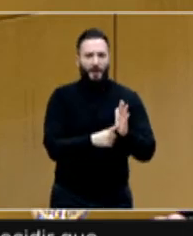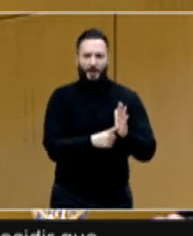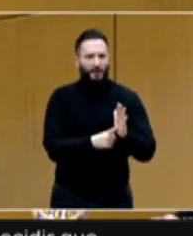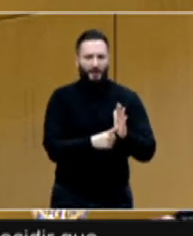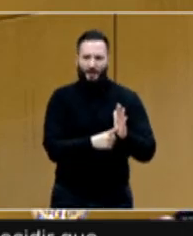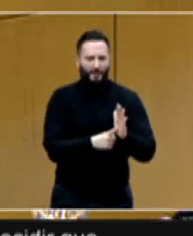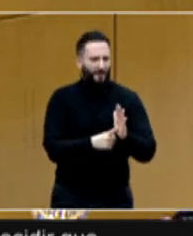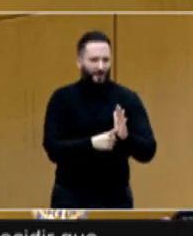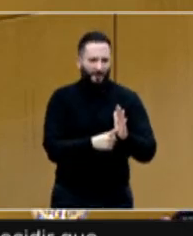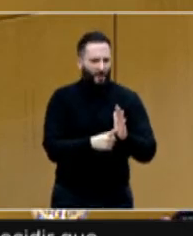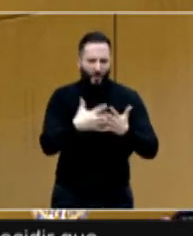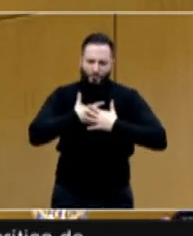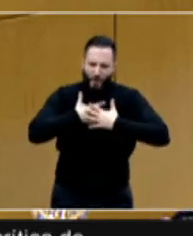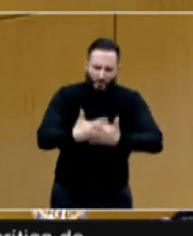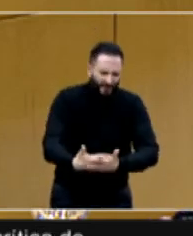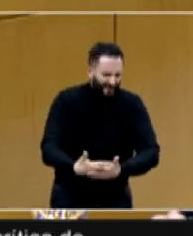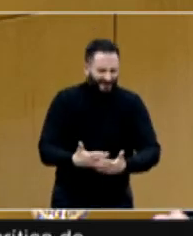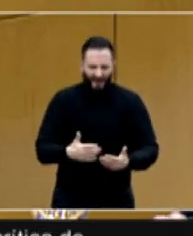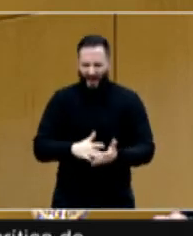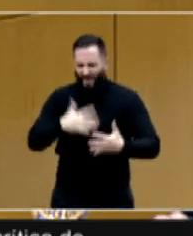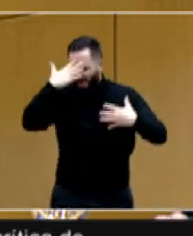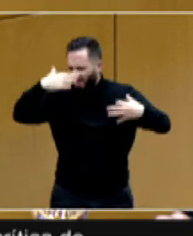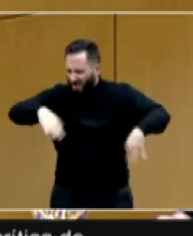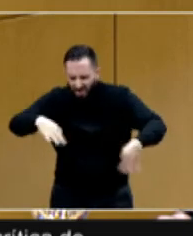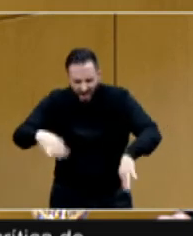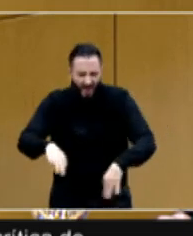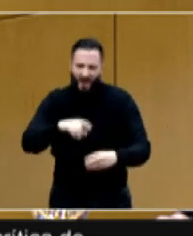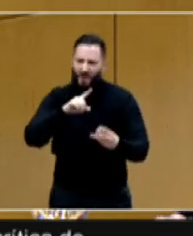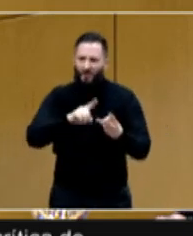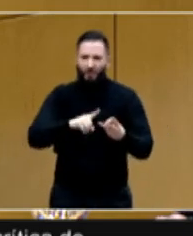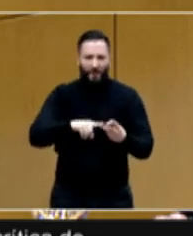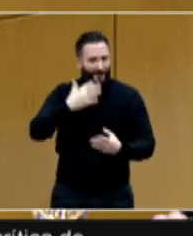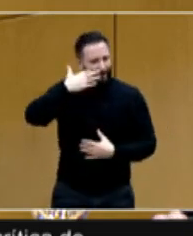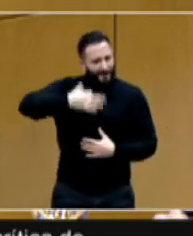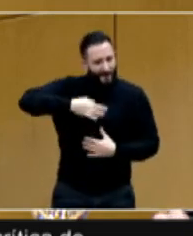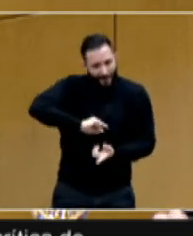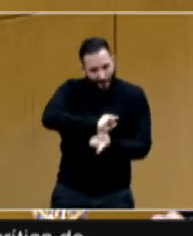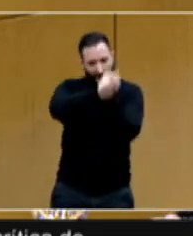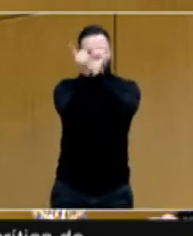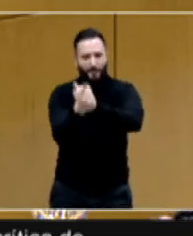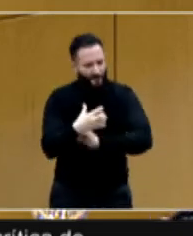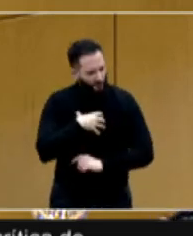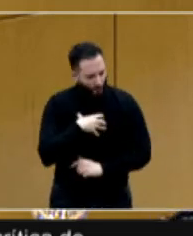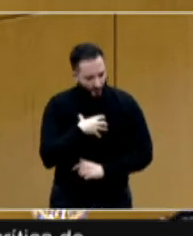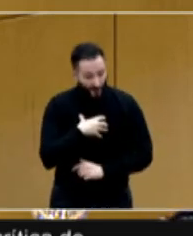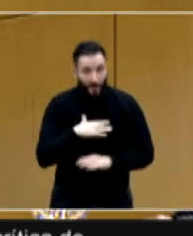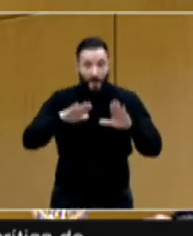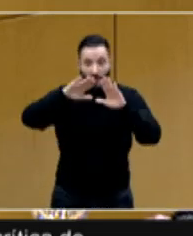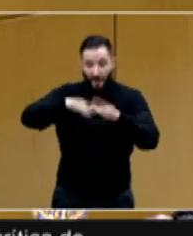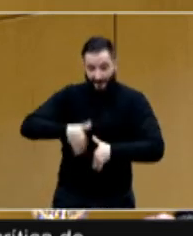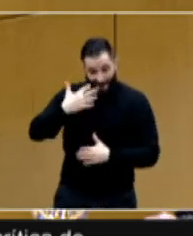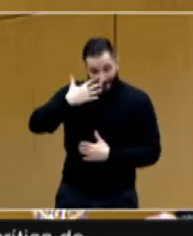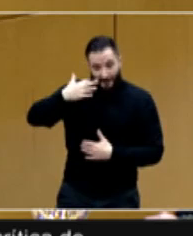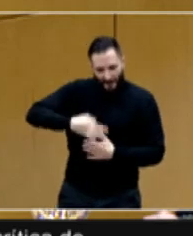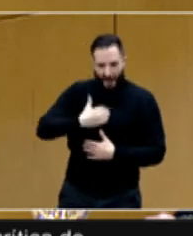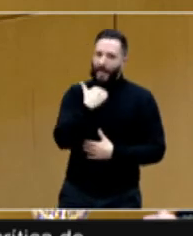voluntarista ilusa que que no podía cambiar la y sin embargo la realidad sin embargo sí que